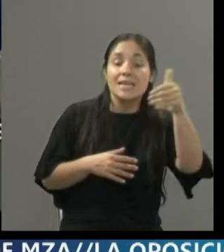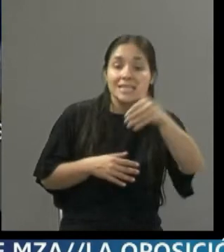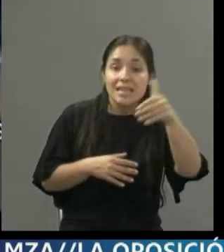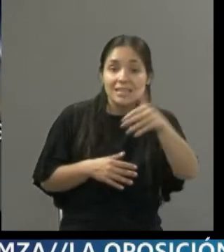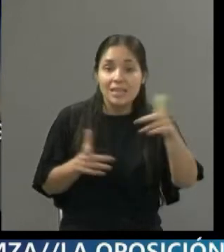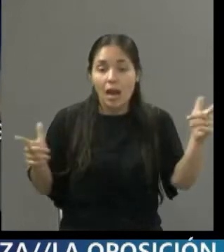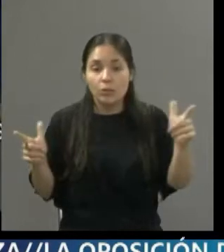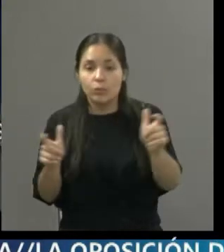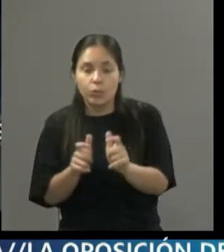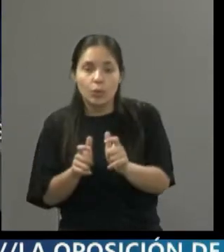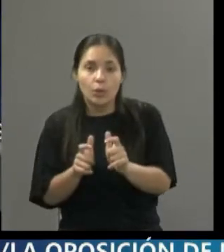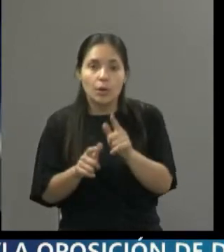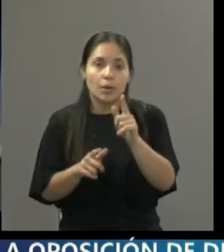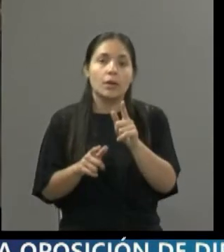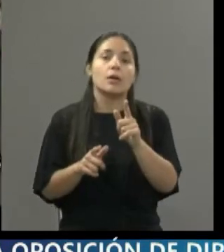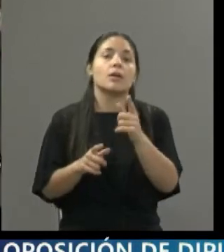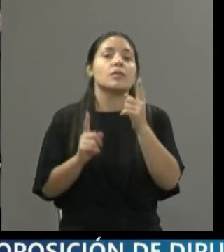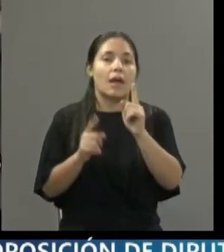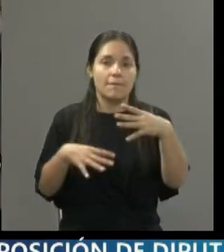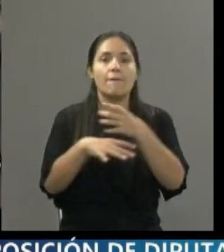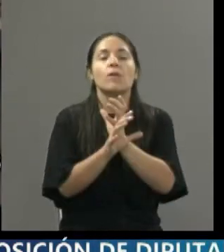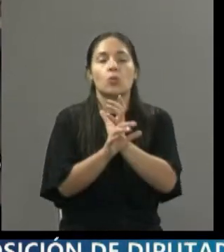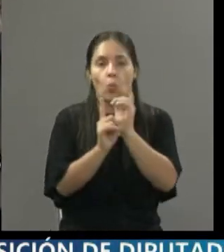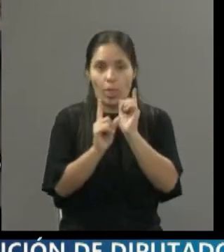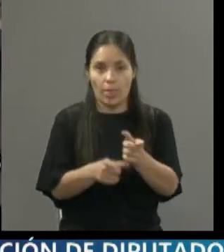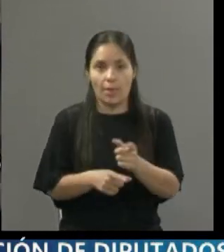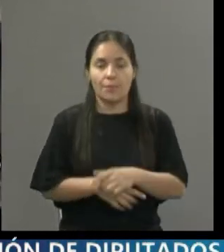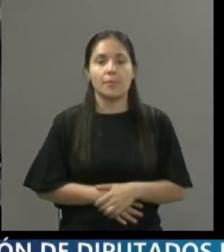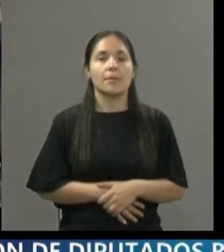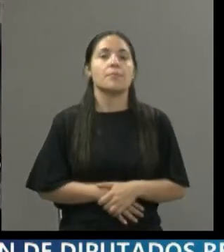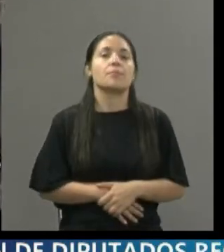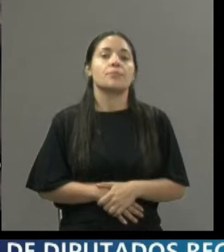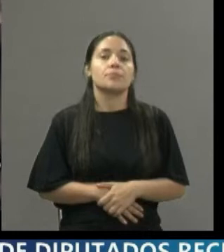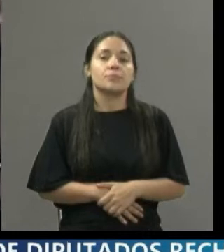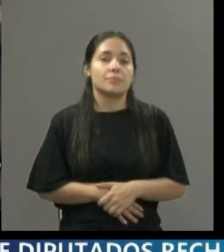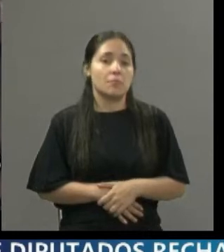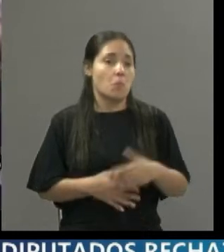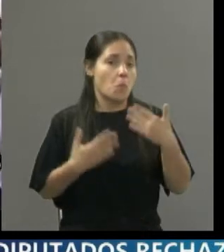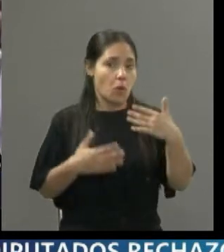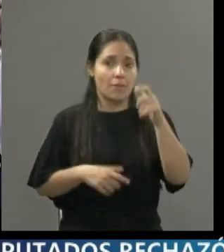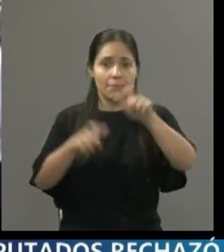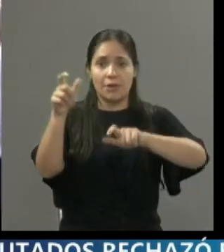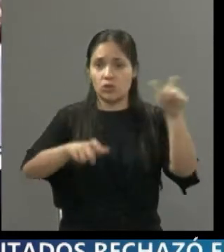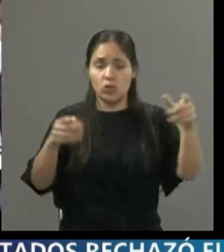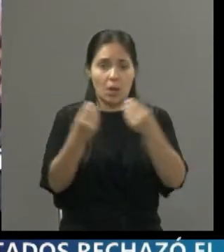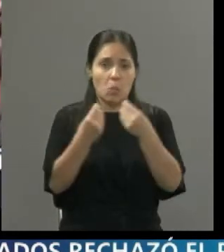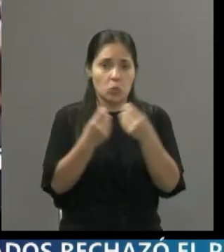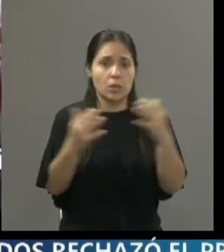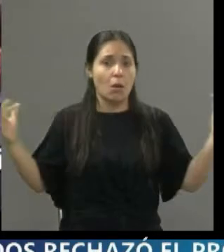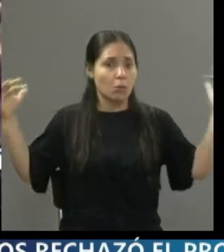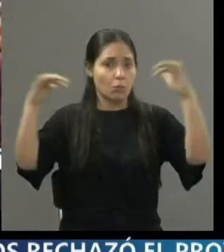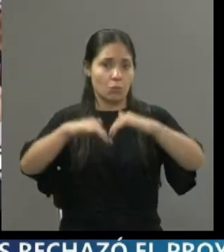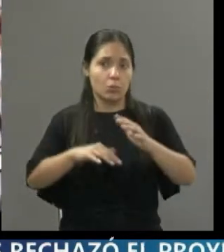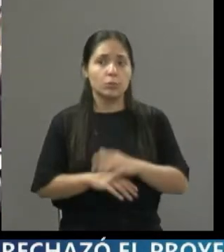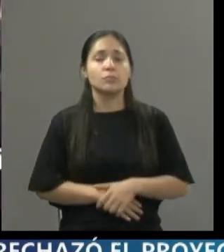muy reducido, y por otro lado virtual. Y en ese sentido sí, pueden acercarse muchísimas personas y de hecho lo han hecho. En